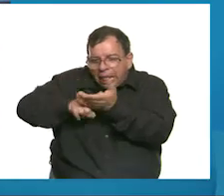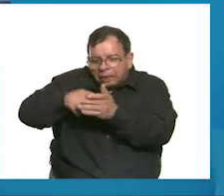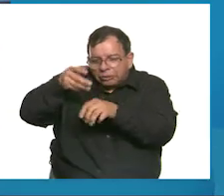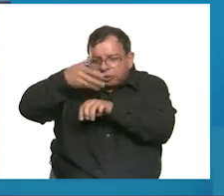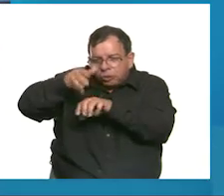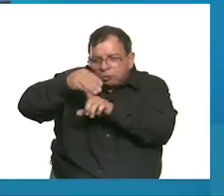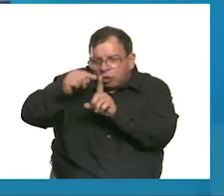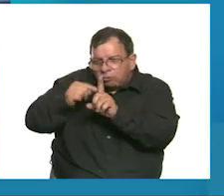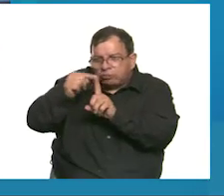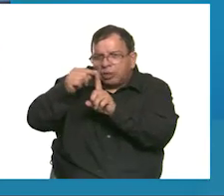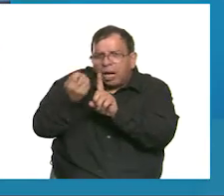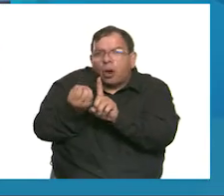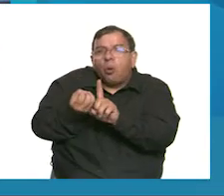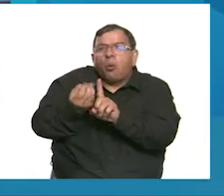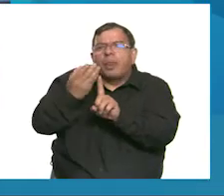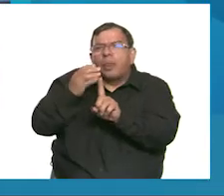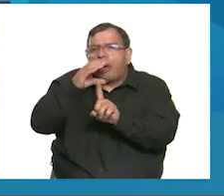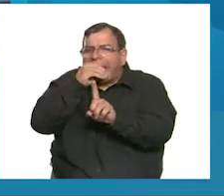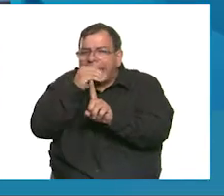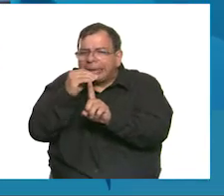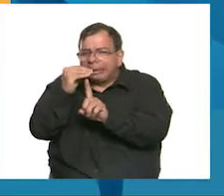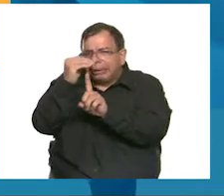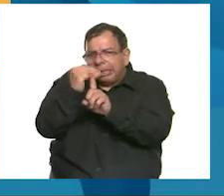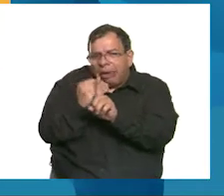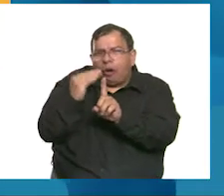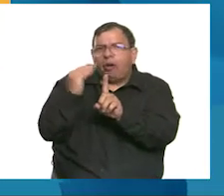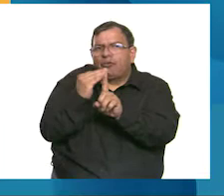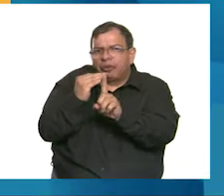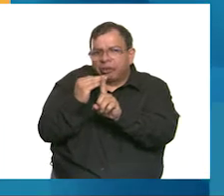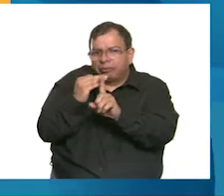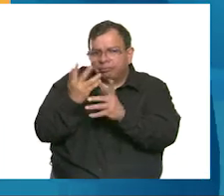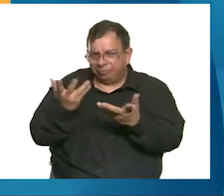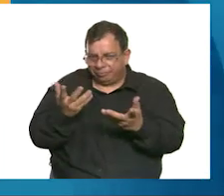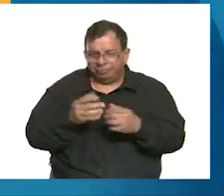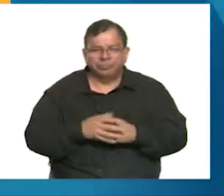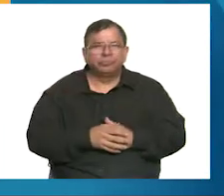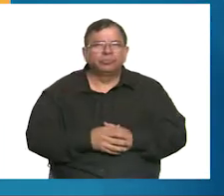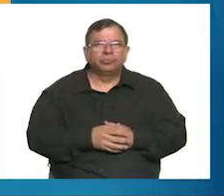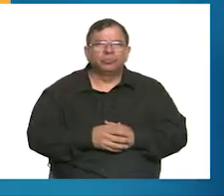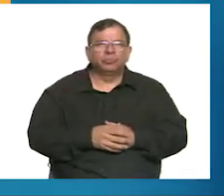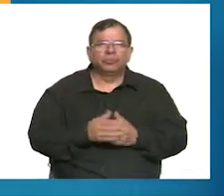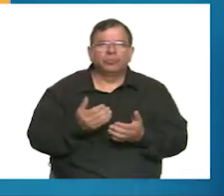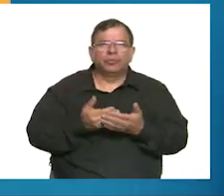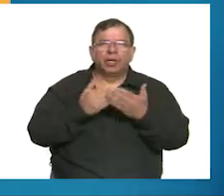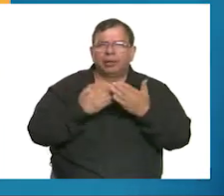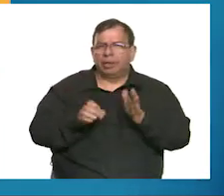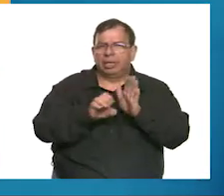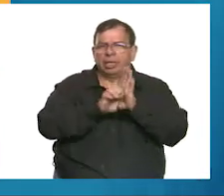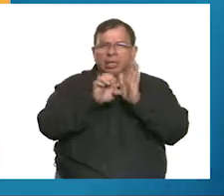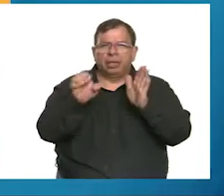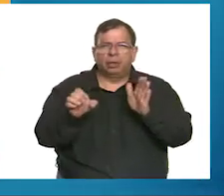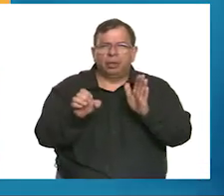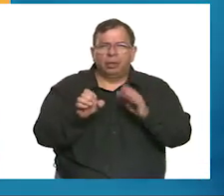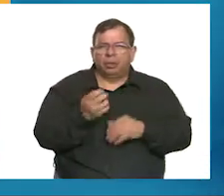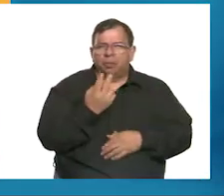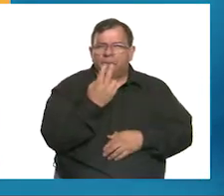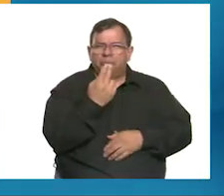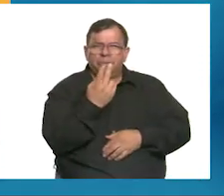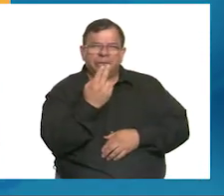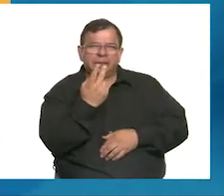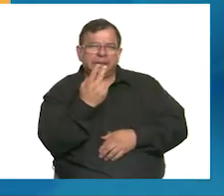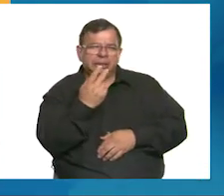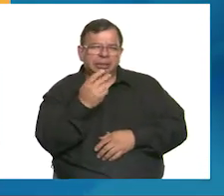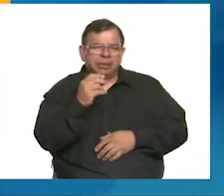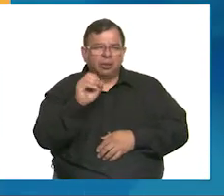centígrada para saber qué tan caliente o frío está algo. Regresemos a nuestro ejemplo de los 25 grados del